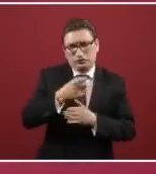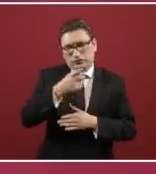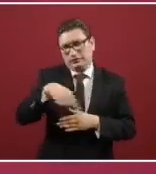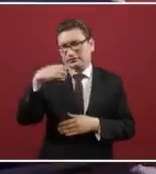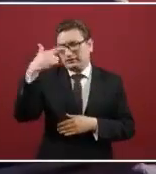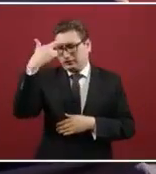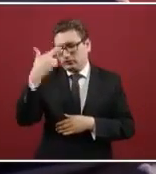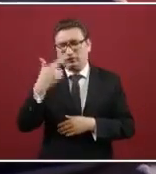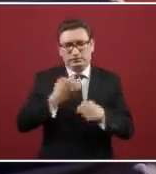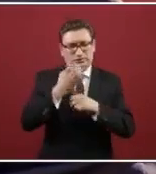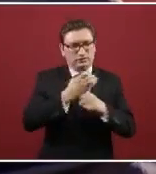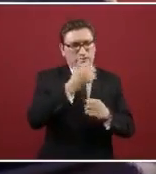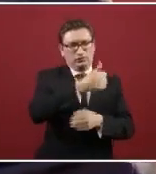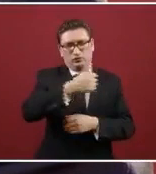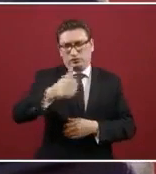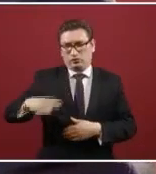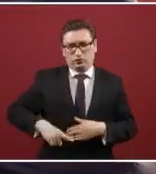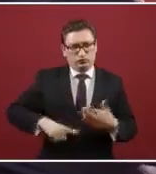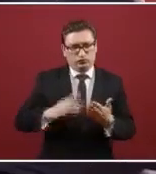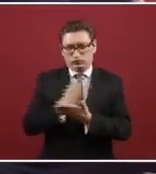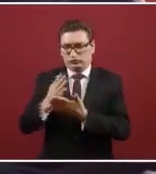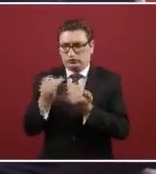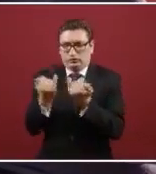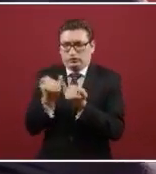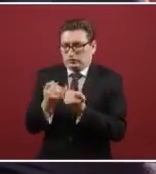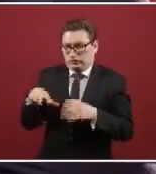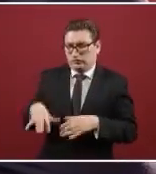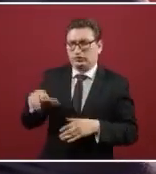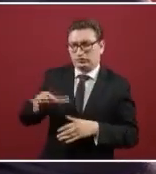entidades federativas y desde luego los congresos locales.